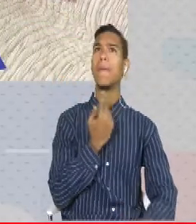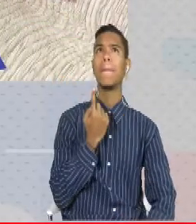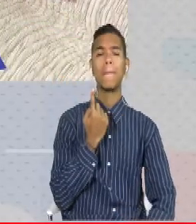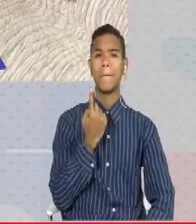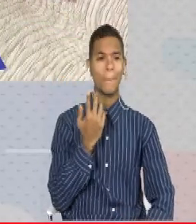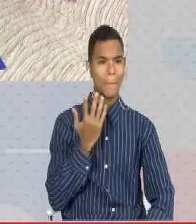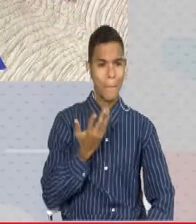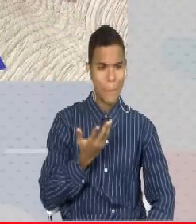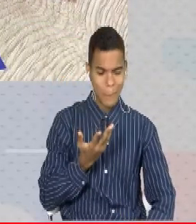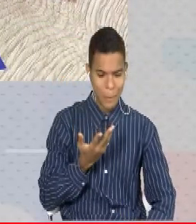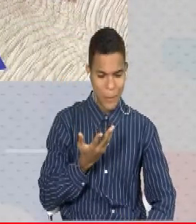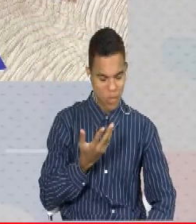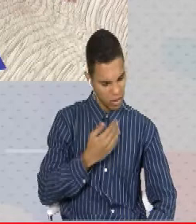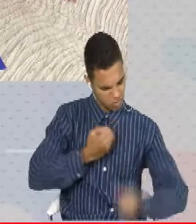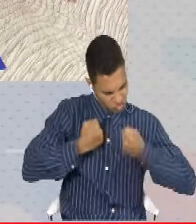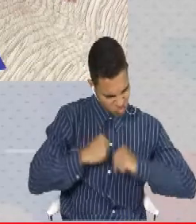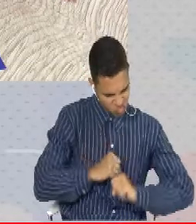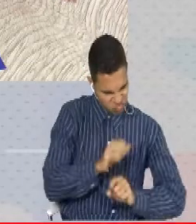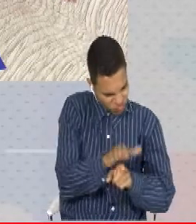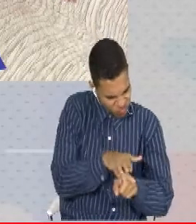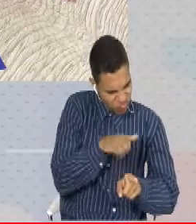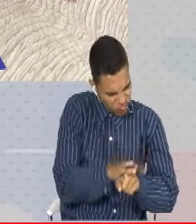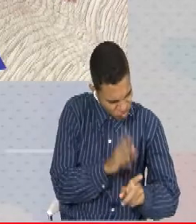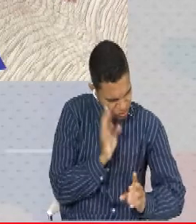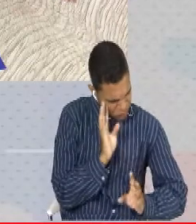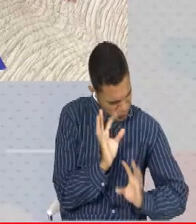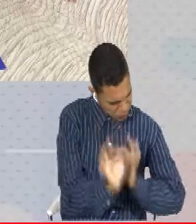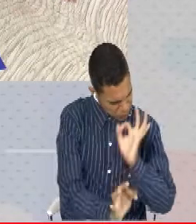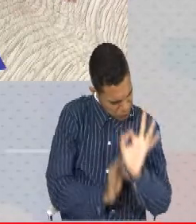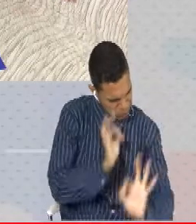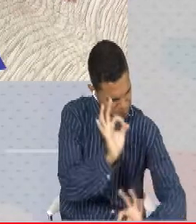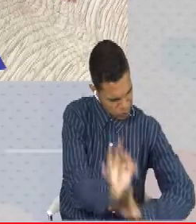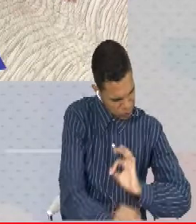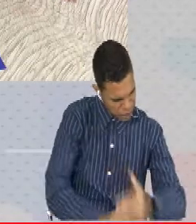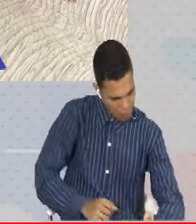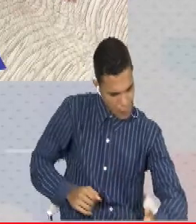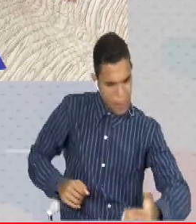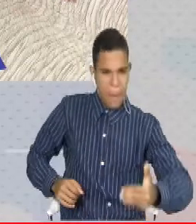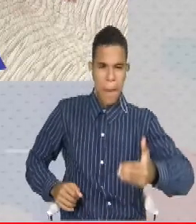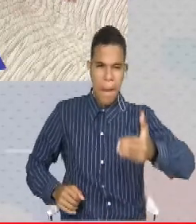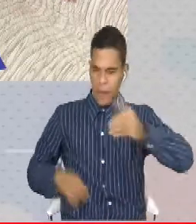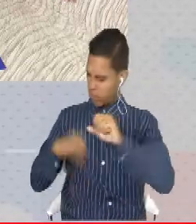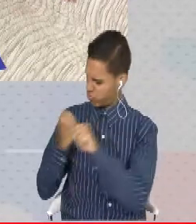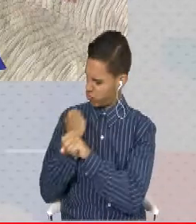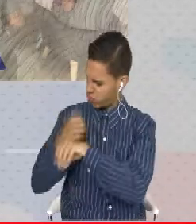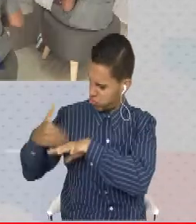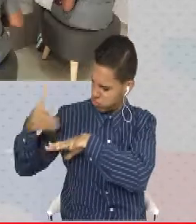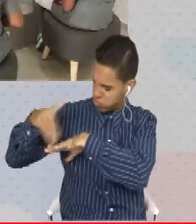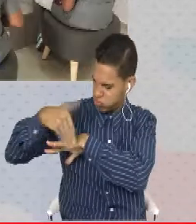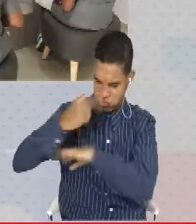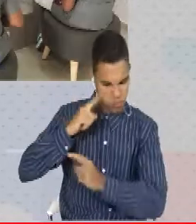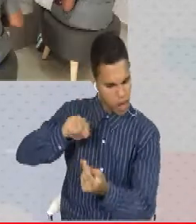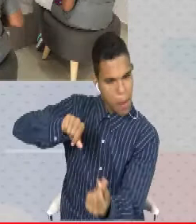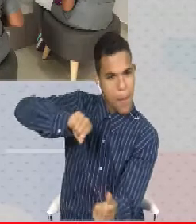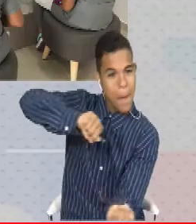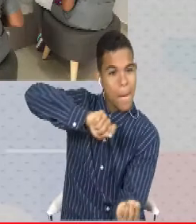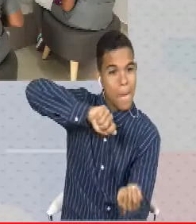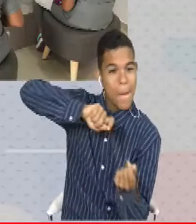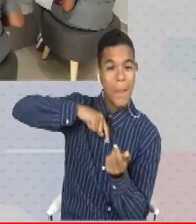Entonces realmente para nosotros esa labor es supremamente importante y quisimos como apostarle a esa